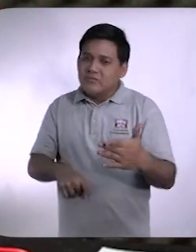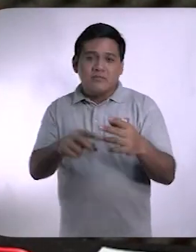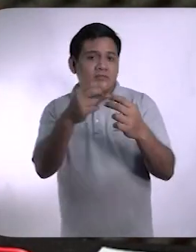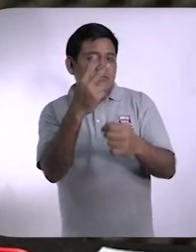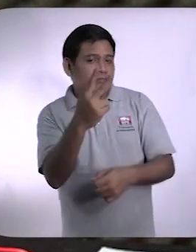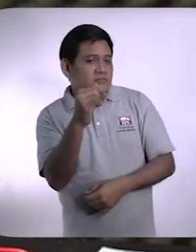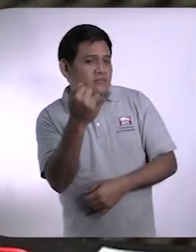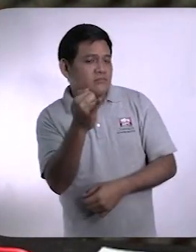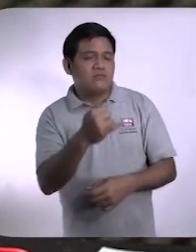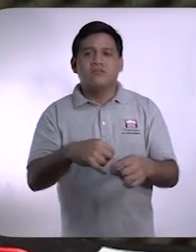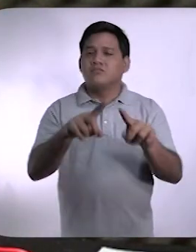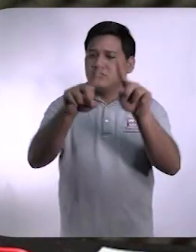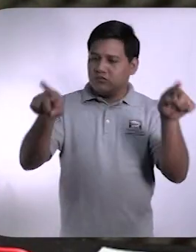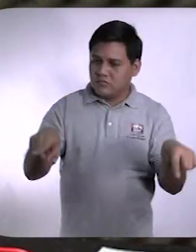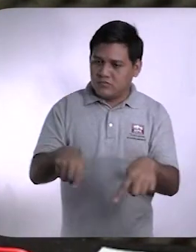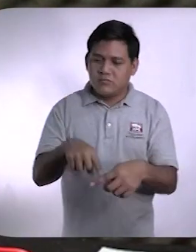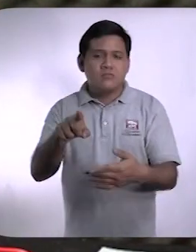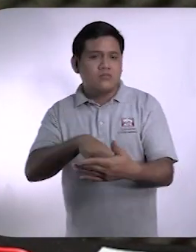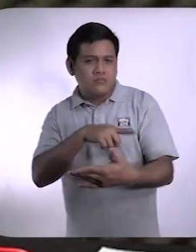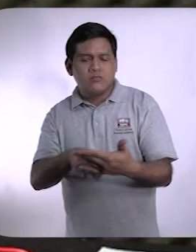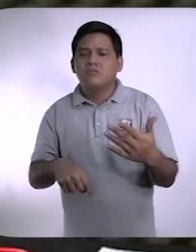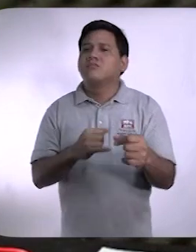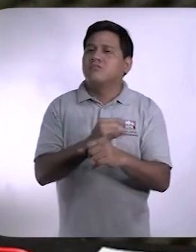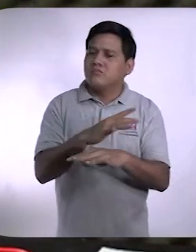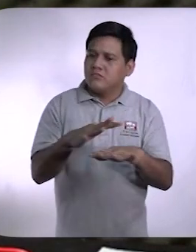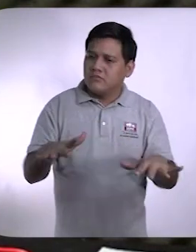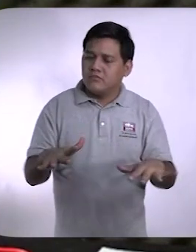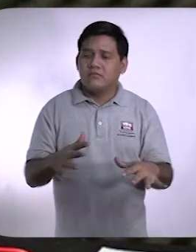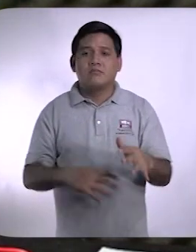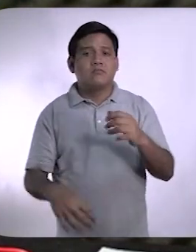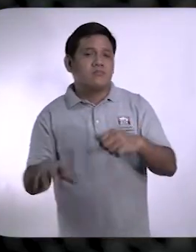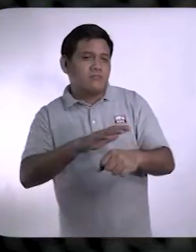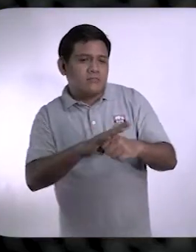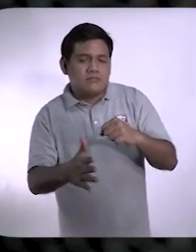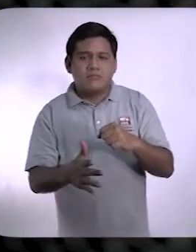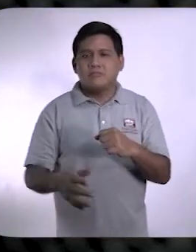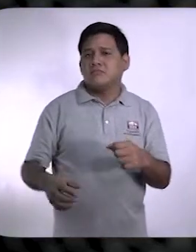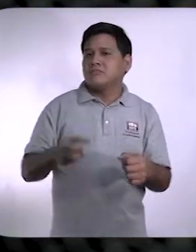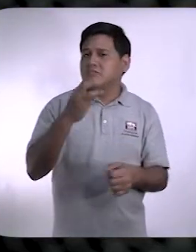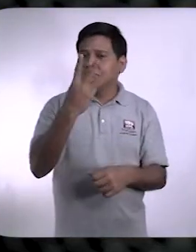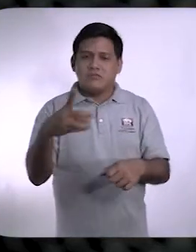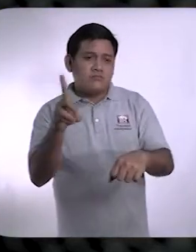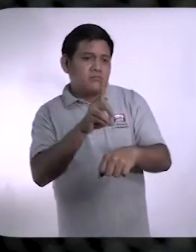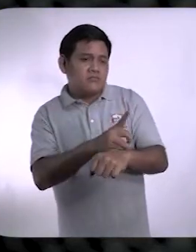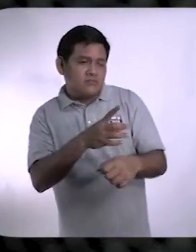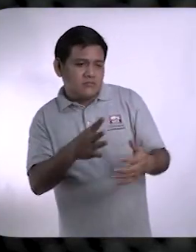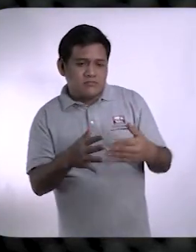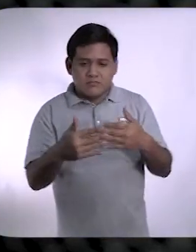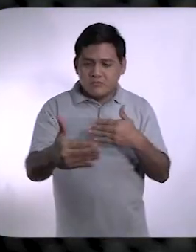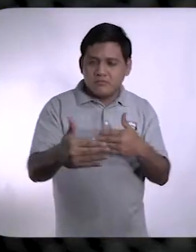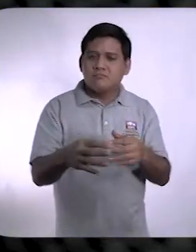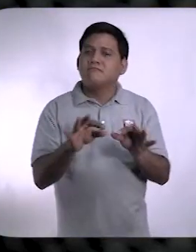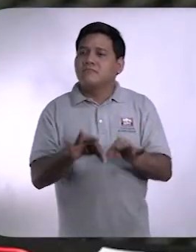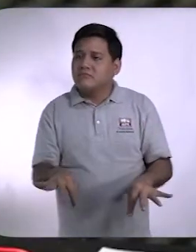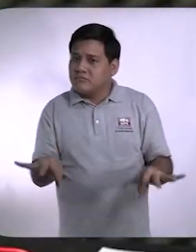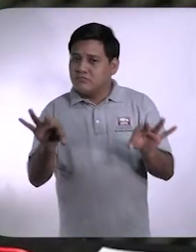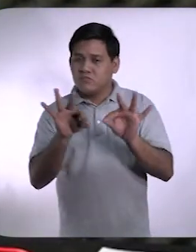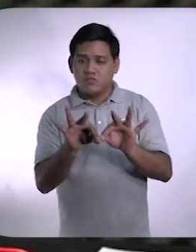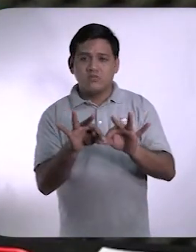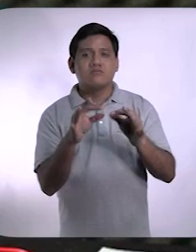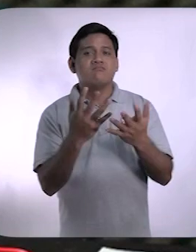bien, concluyendo estos 3 días, pues lo que sigue en la jornada electoral, viene la parte más importante, es